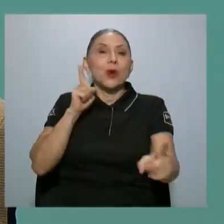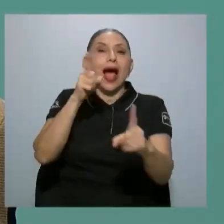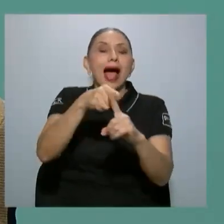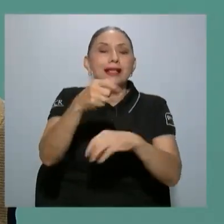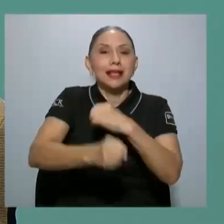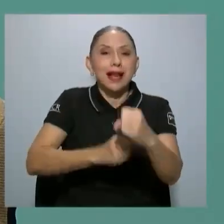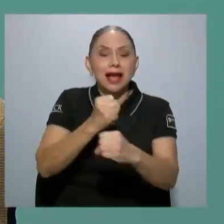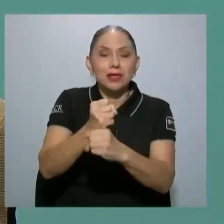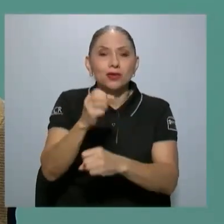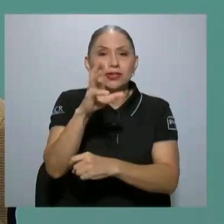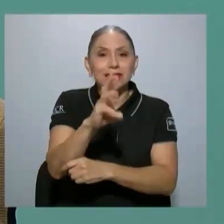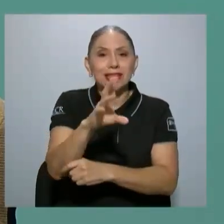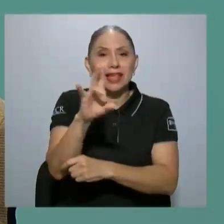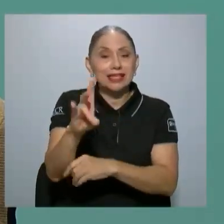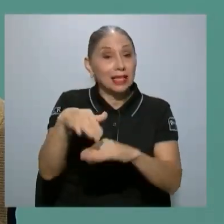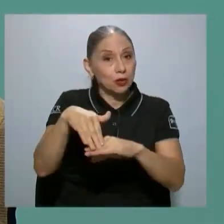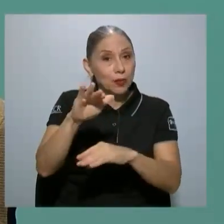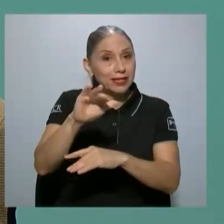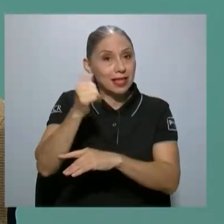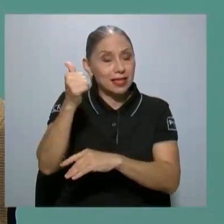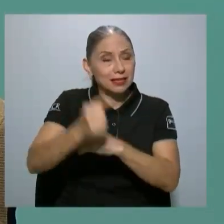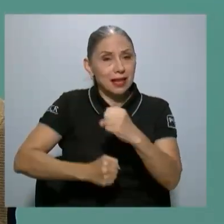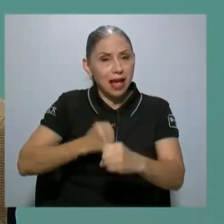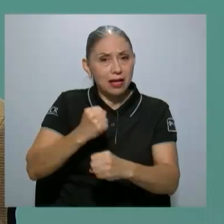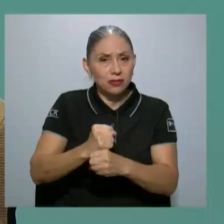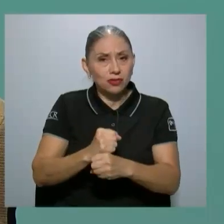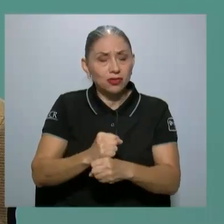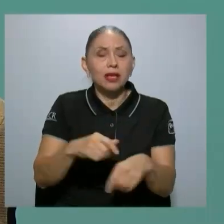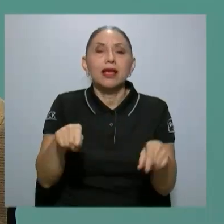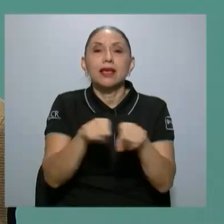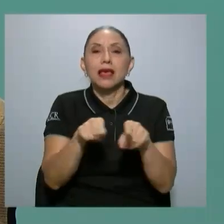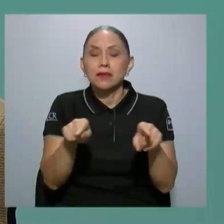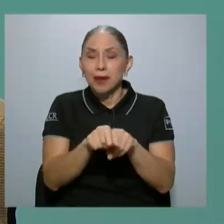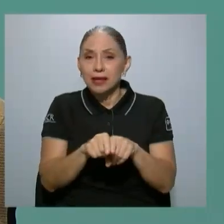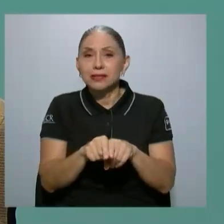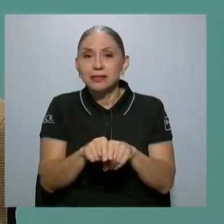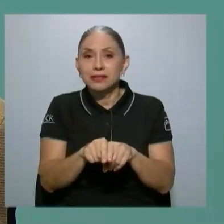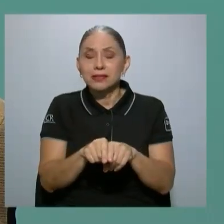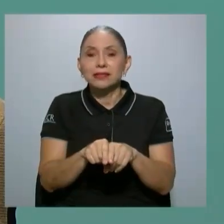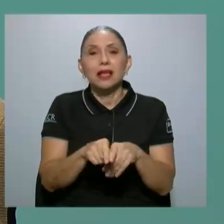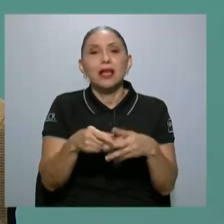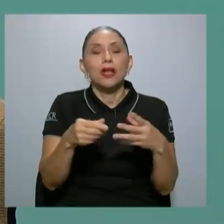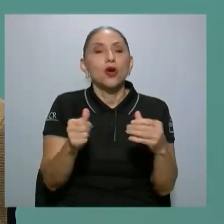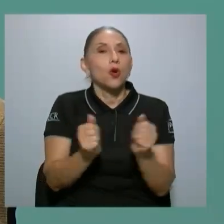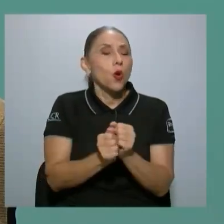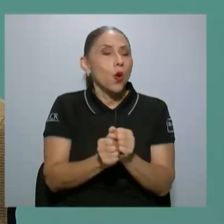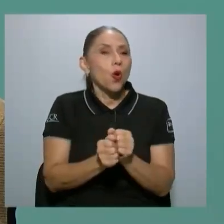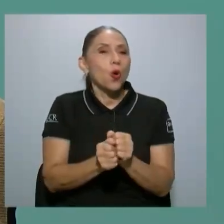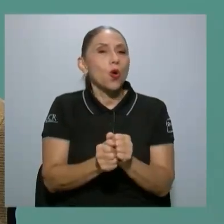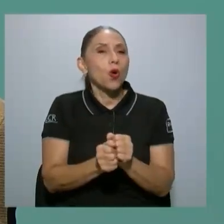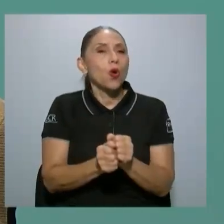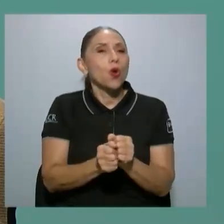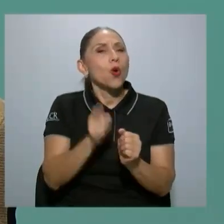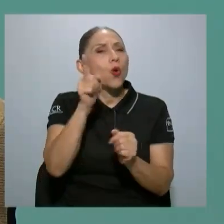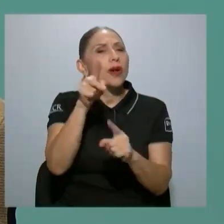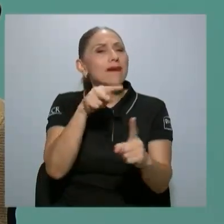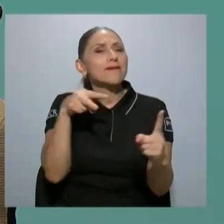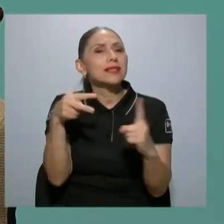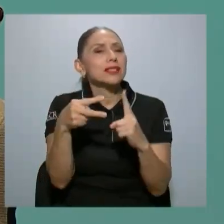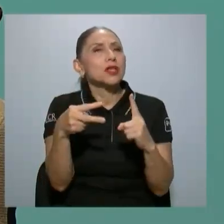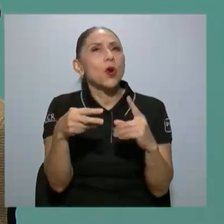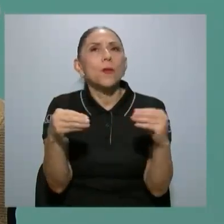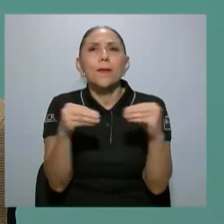inclusive, o sea, durante un periodo de más de 10 años, y además se hizo también con una visión más de